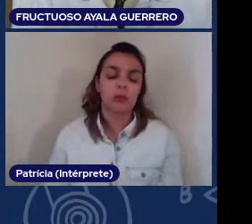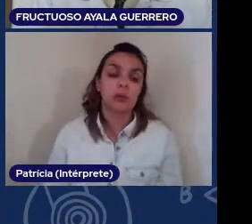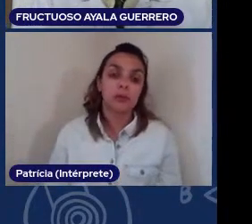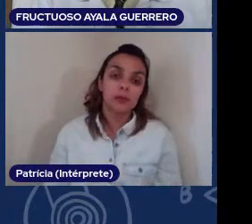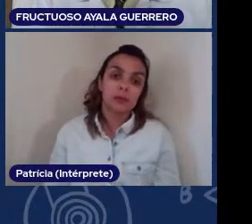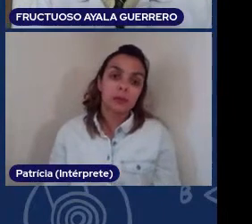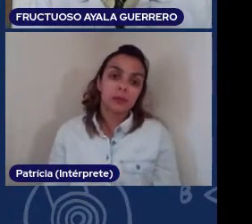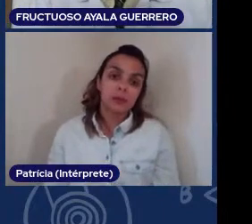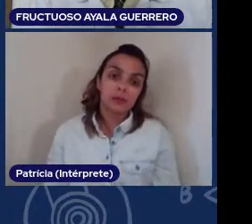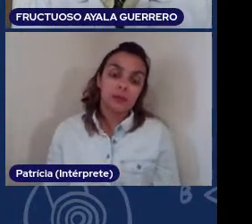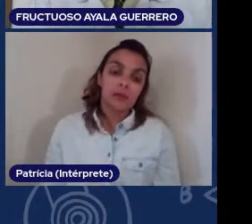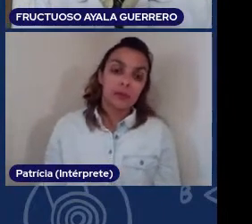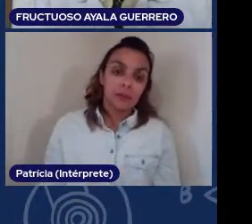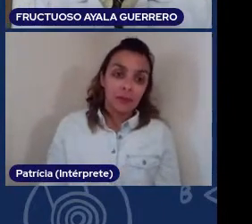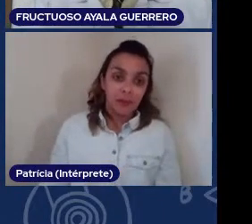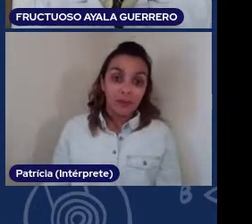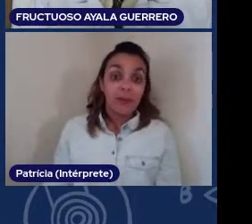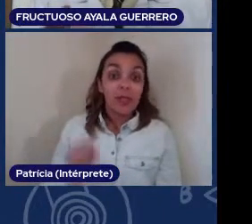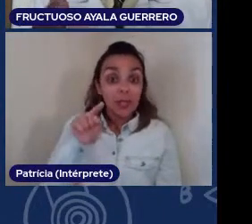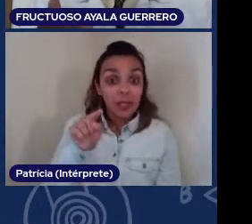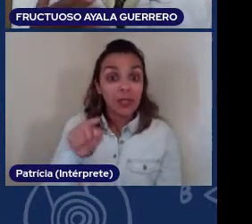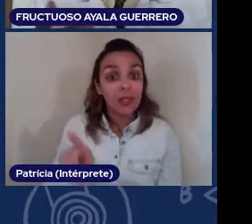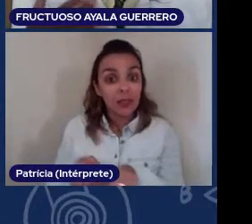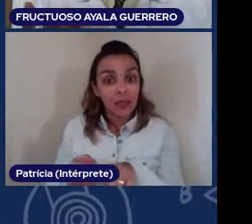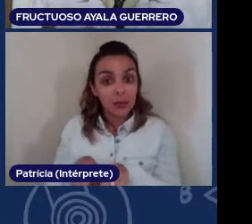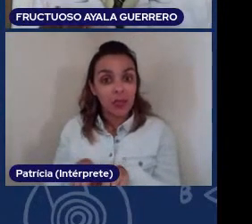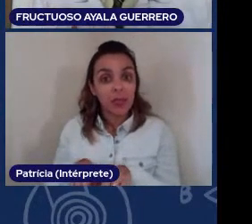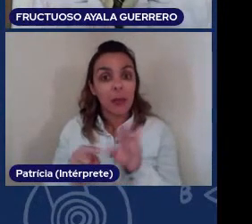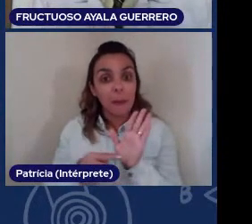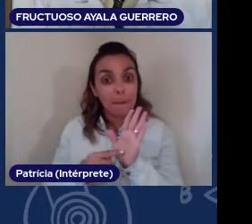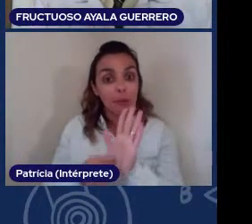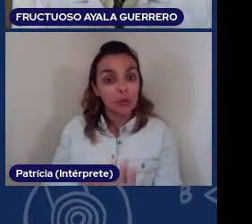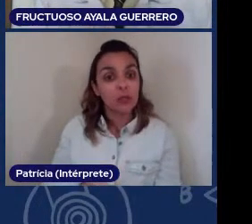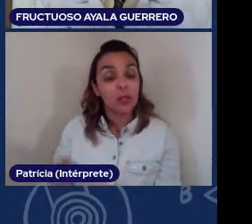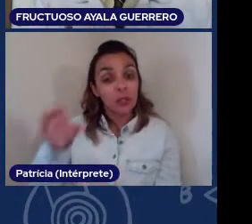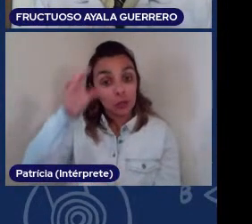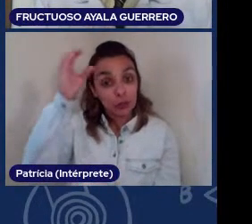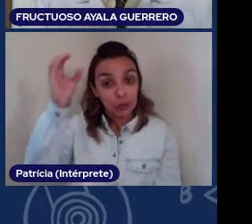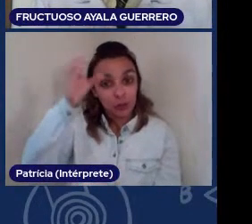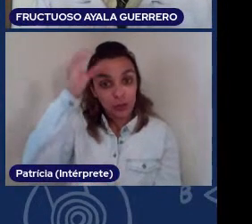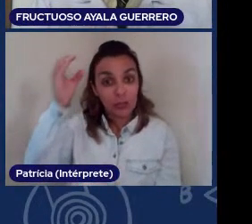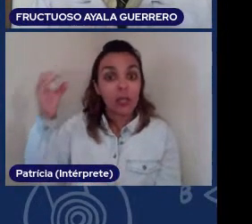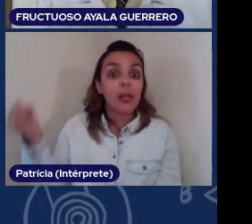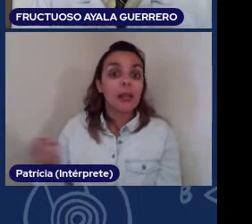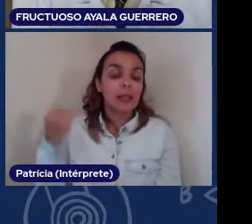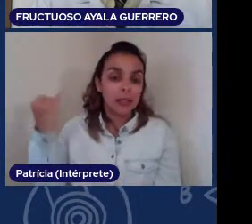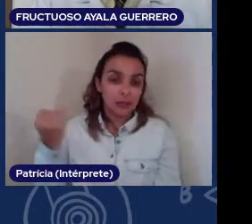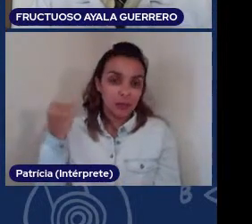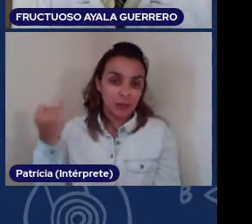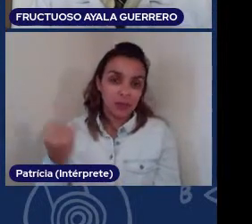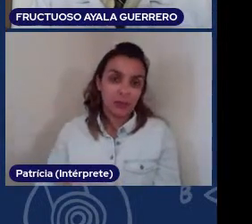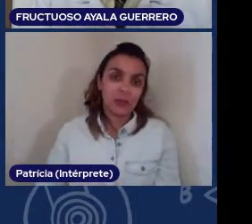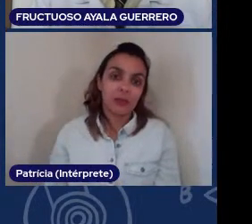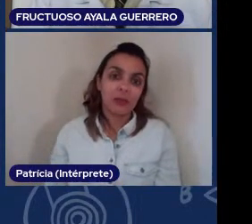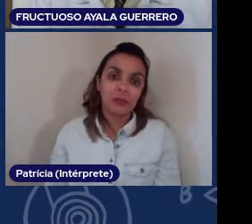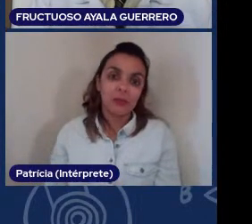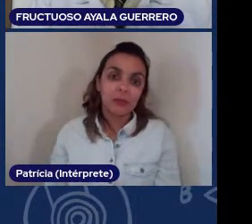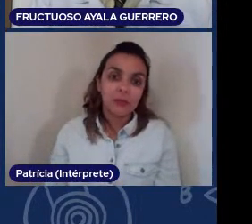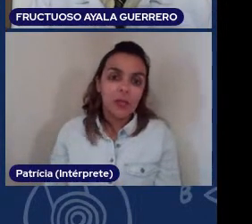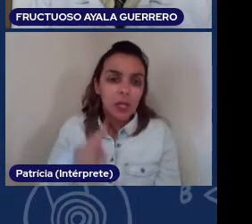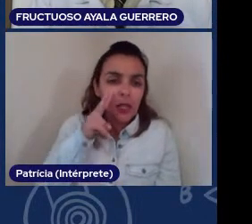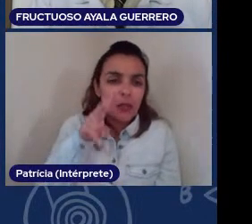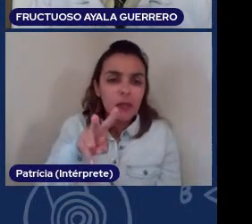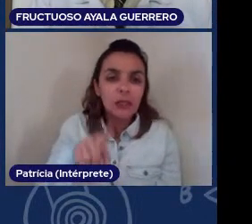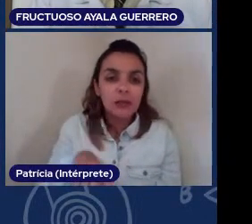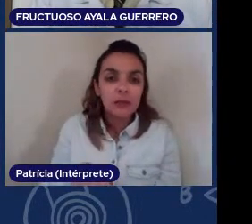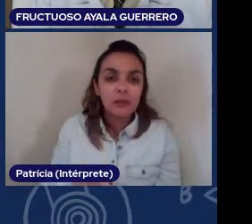Y aquí quiero resaltar un tipo de actividad cerebral importante, estas que ven aquí, que tienen